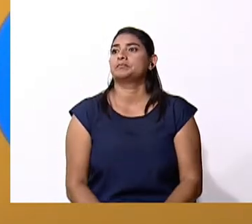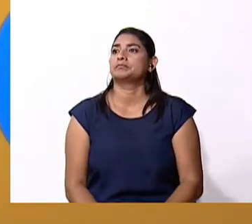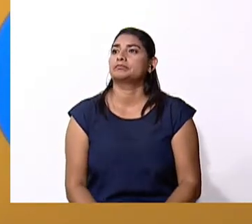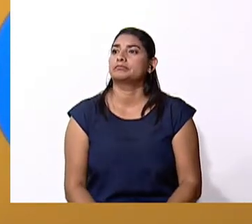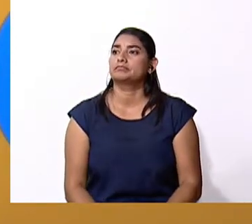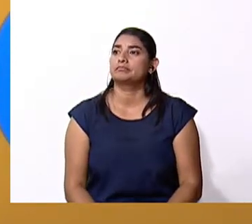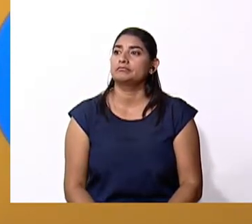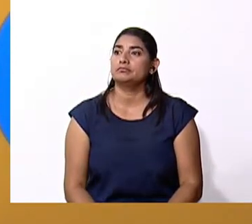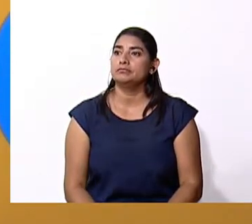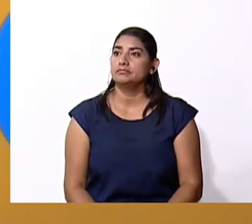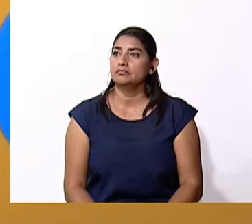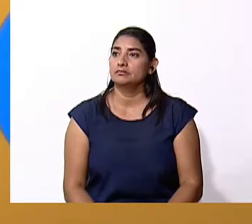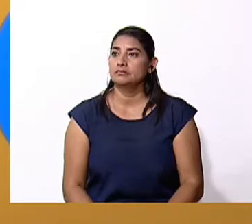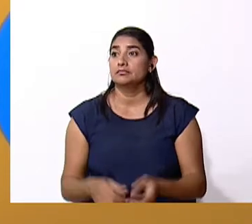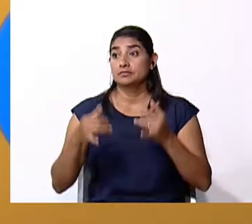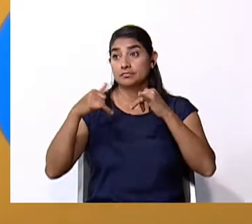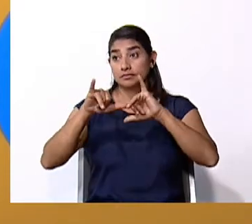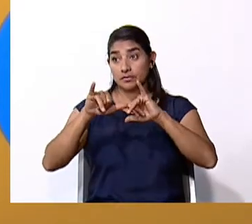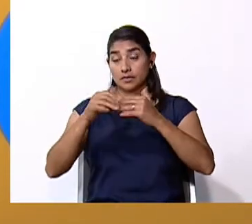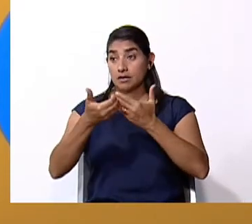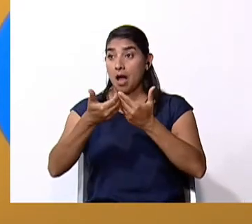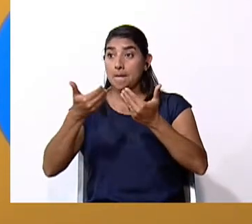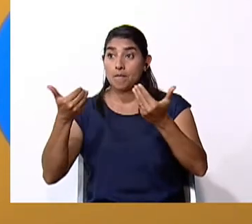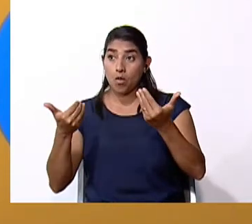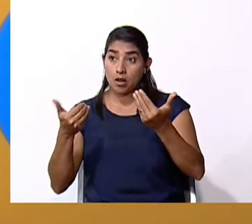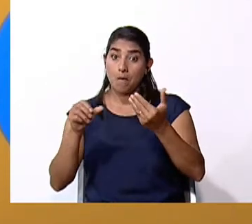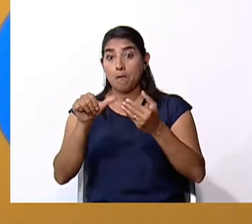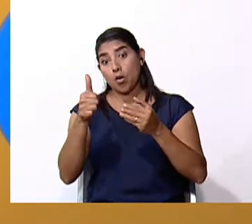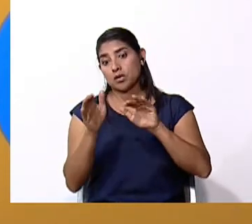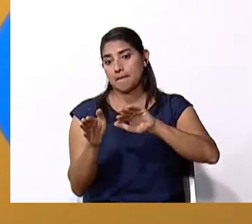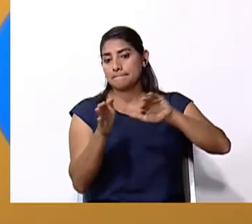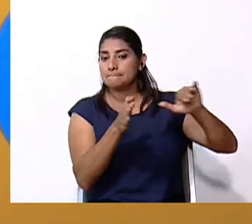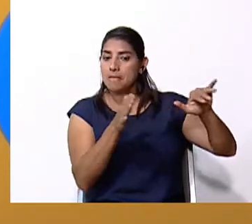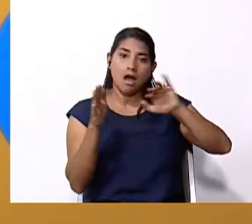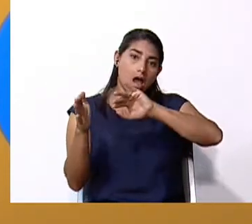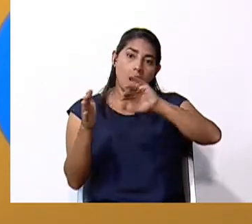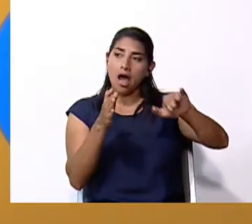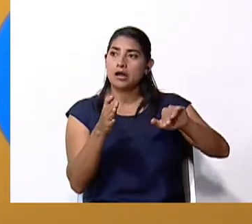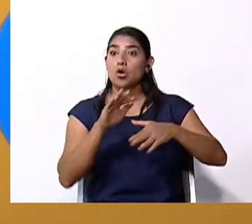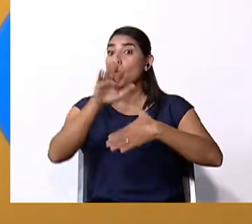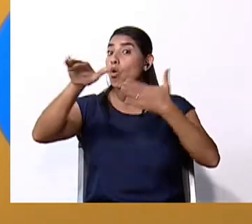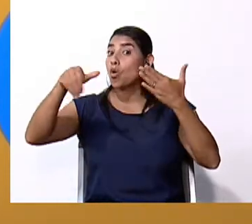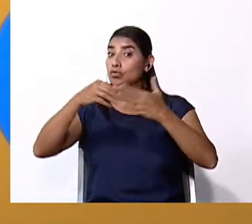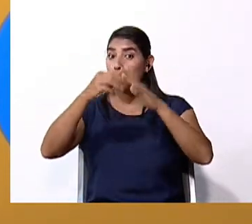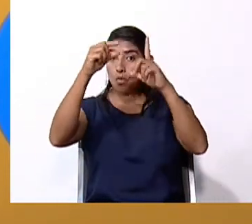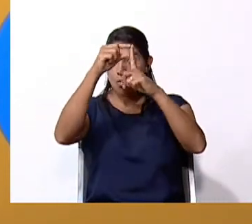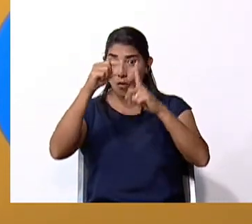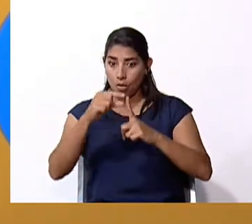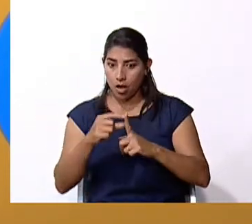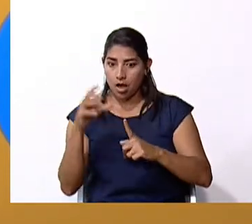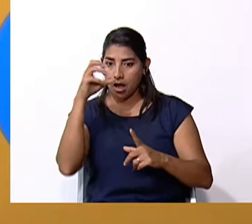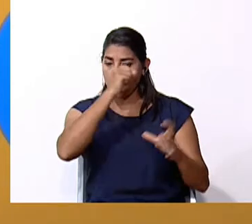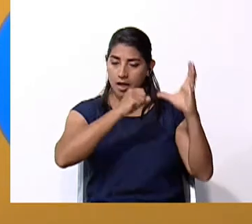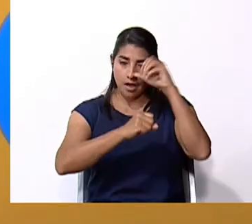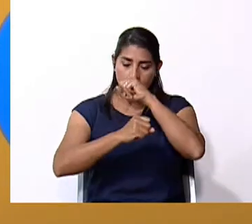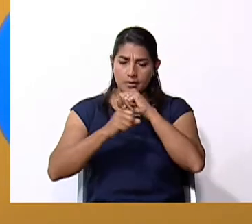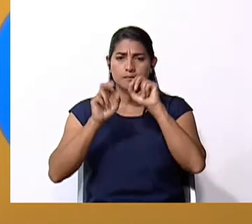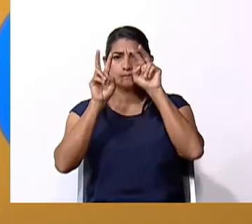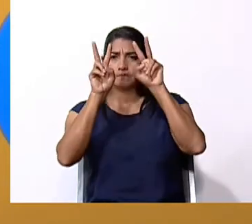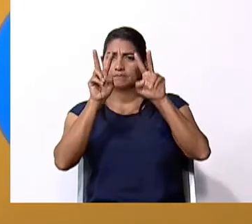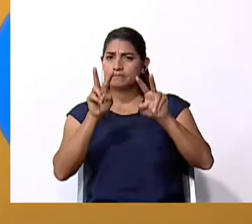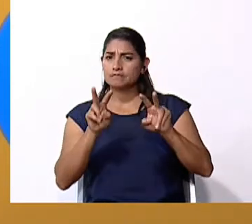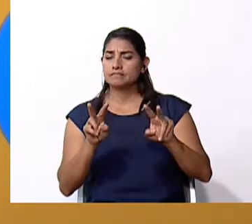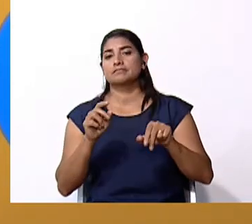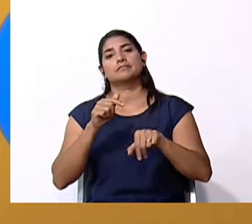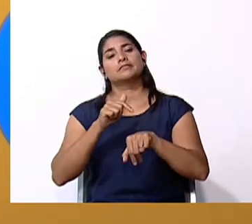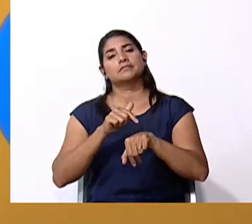Ajá. Y estas otras también. Muy bien, con todo esto que hemos logrado analizar hasta el